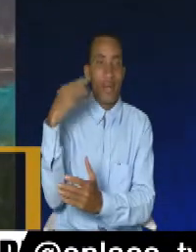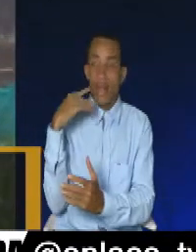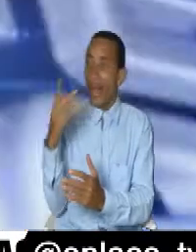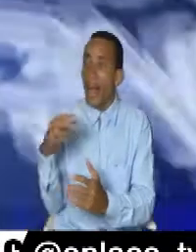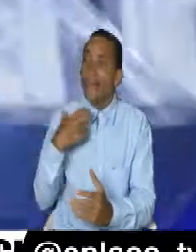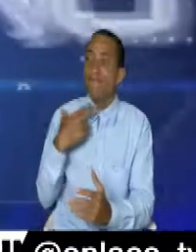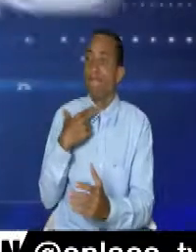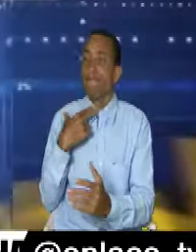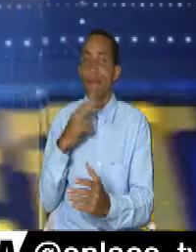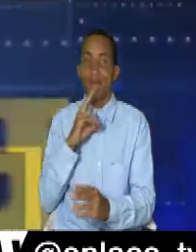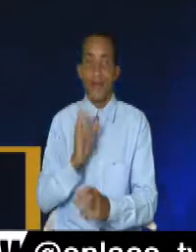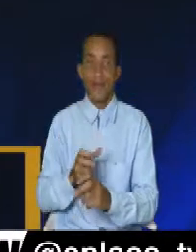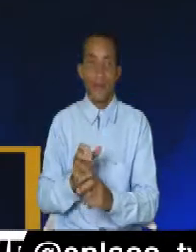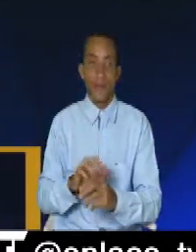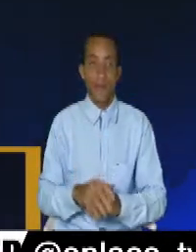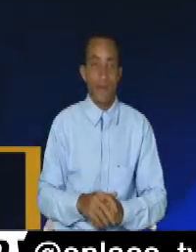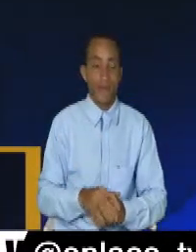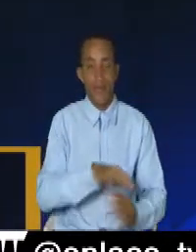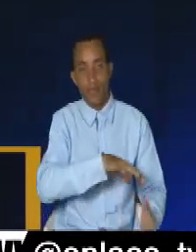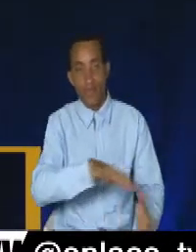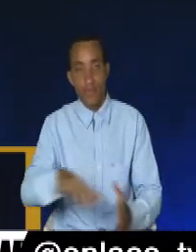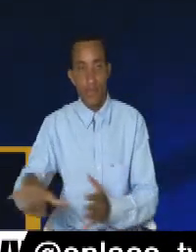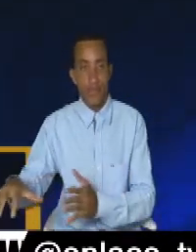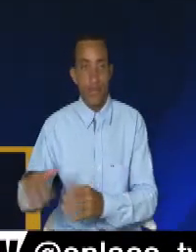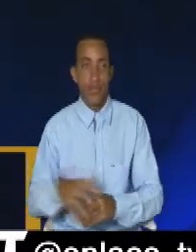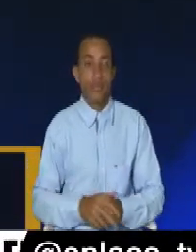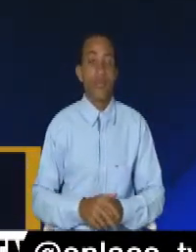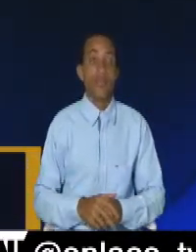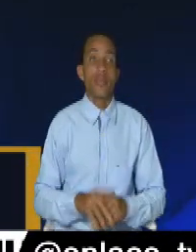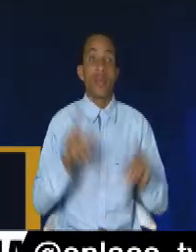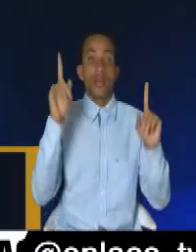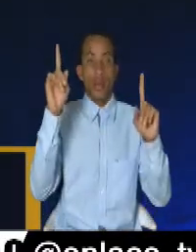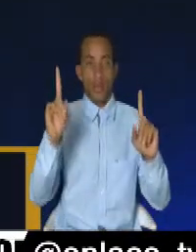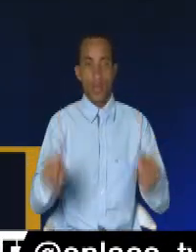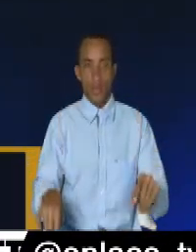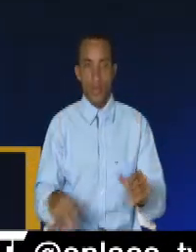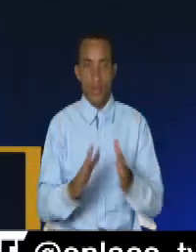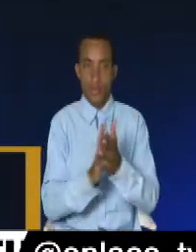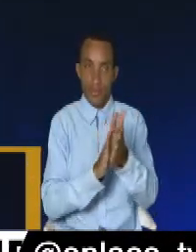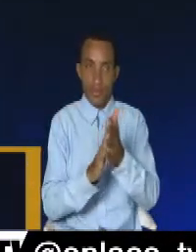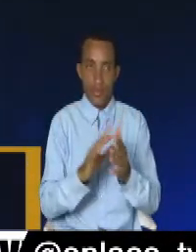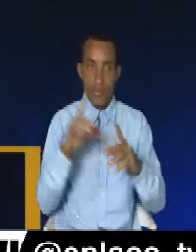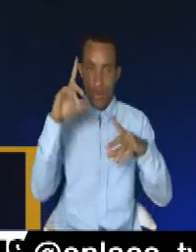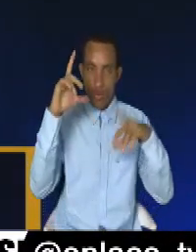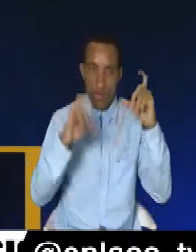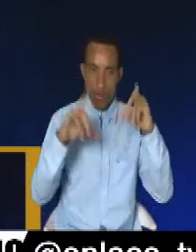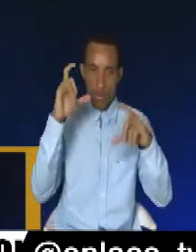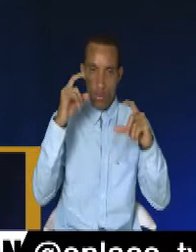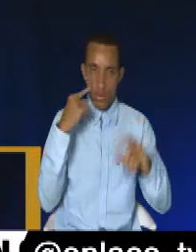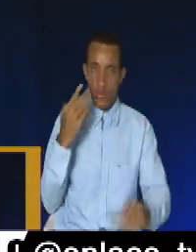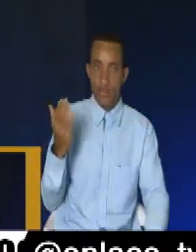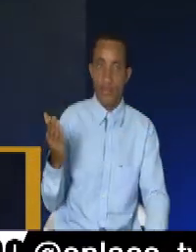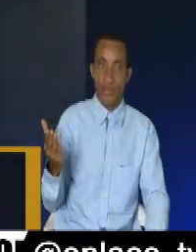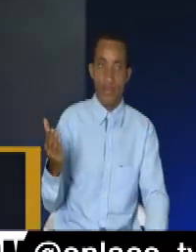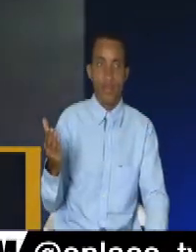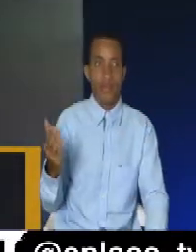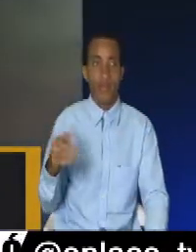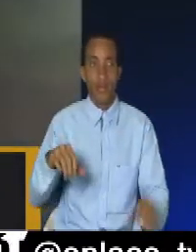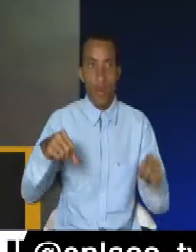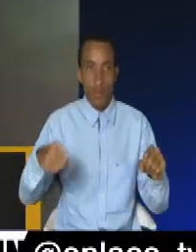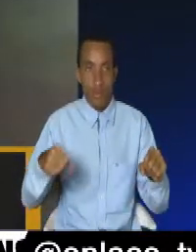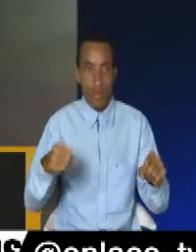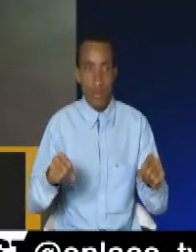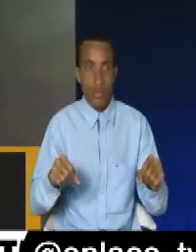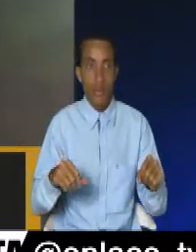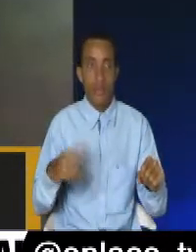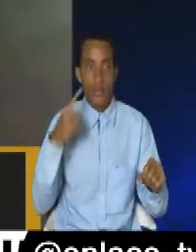impidiendo. En otro caso de nuestro reportero ciudadano les mostramos esta fotografía donde el conductor imprudente de esta motocicleta lleva a